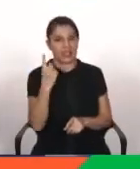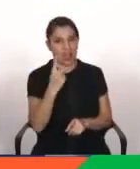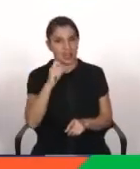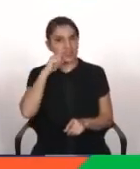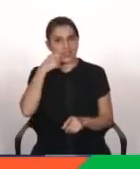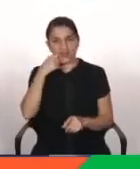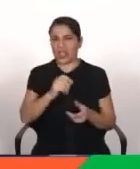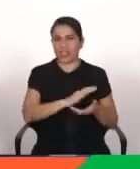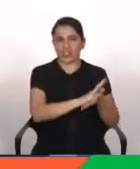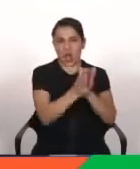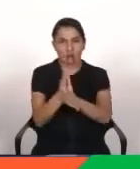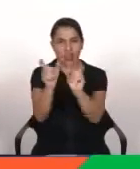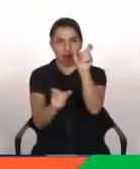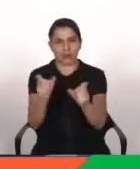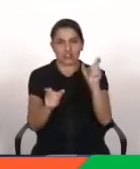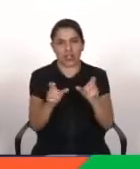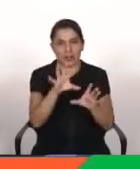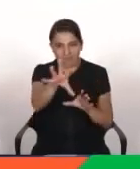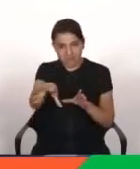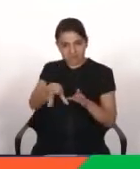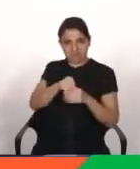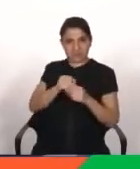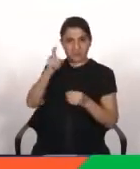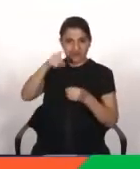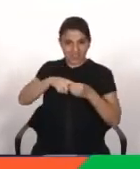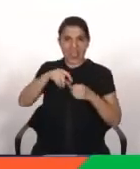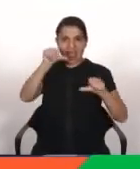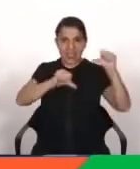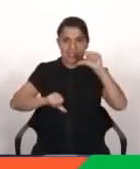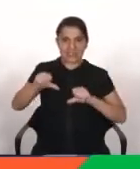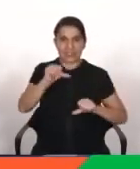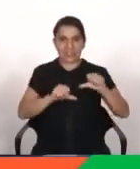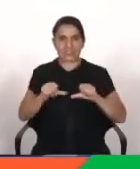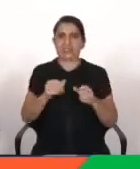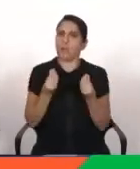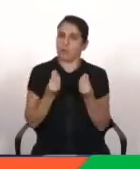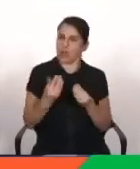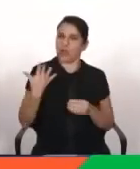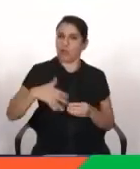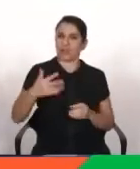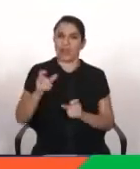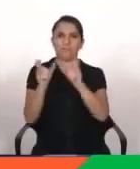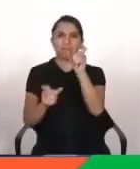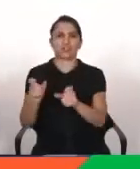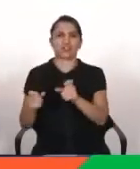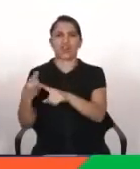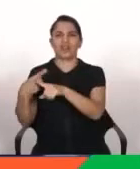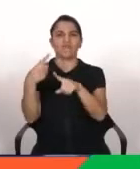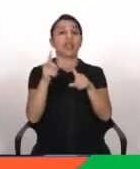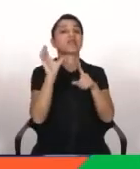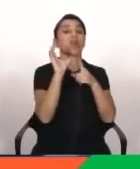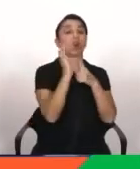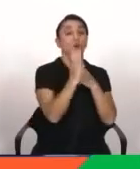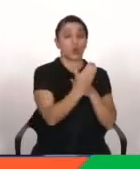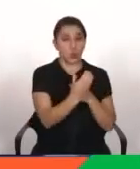general. Creo que esto es súper importante, y también gente de distintas culturas, esto enriquece cada uno de